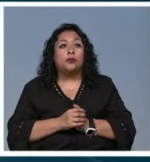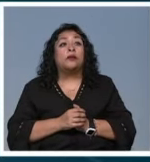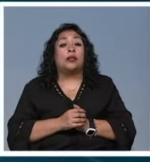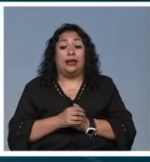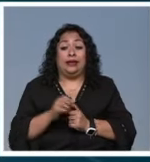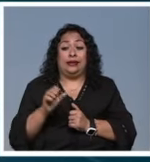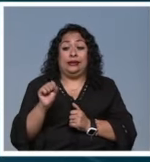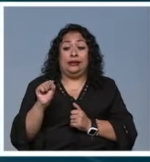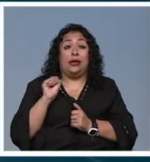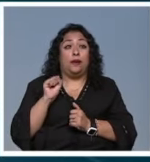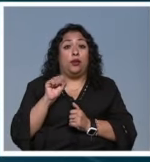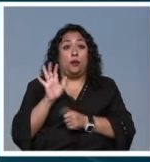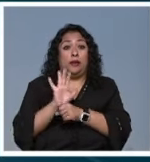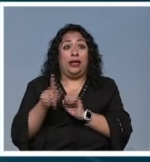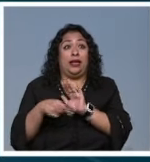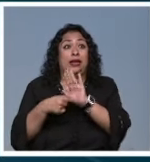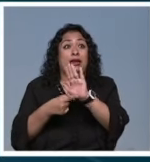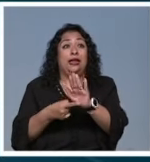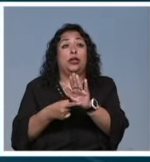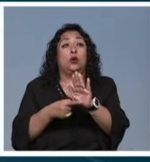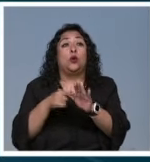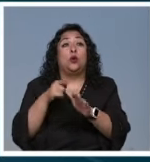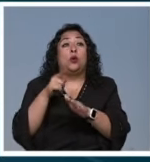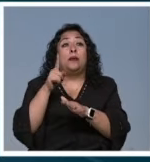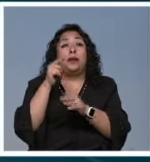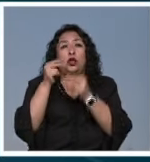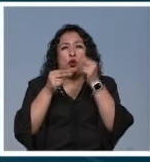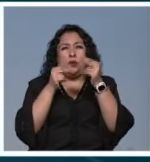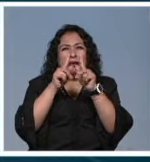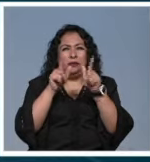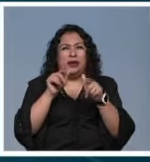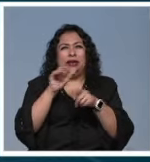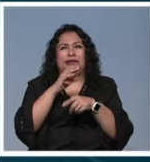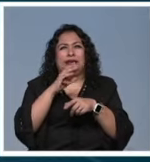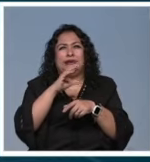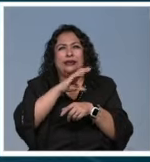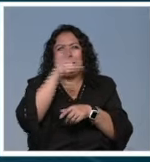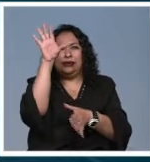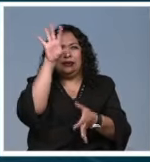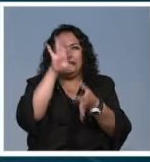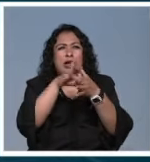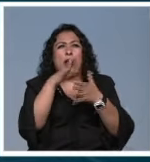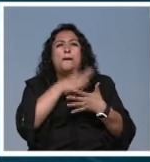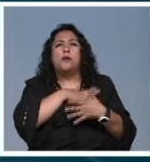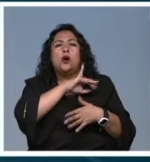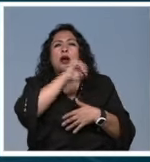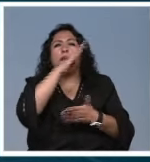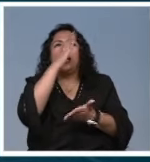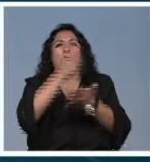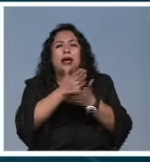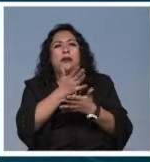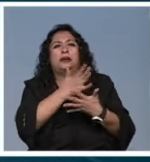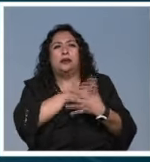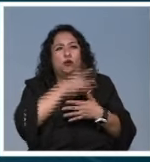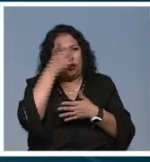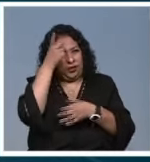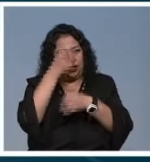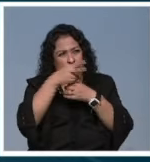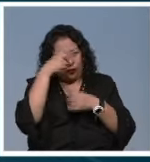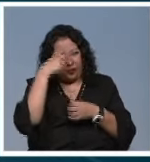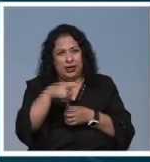Este sábado se proyectó la película Mil Nubes de Paz Cerca en el Cielo, Amor, Jamás Acabarás de Ser Amor, del director mexicano